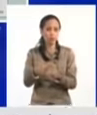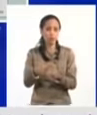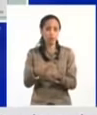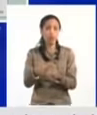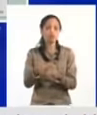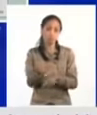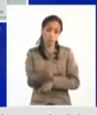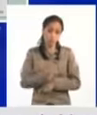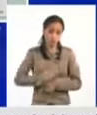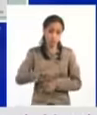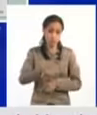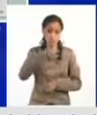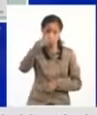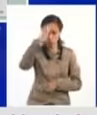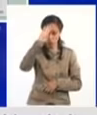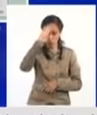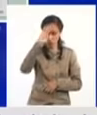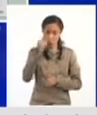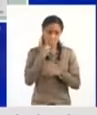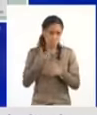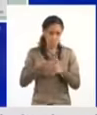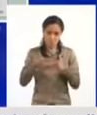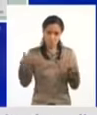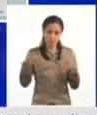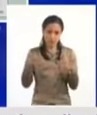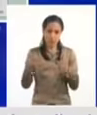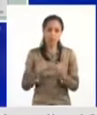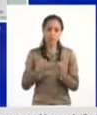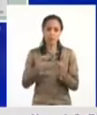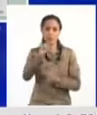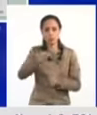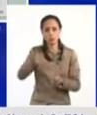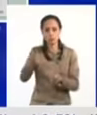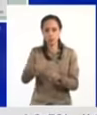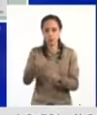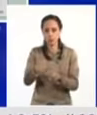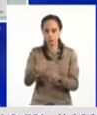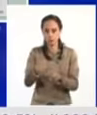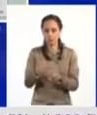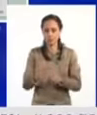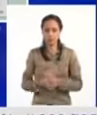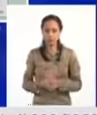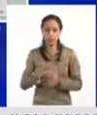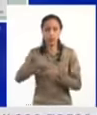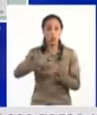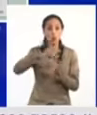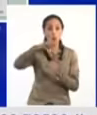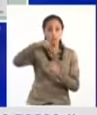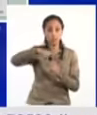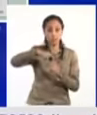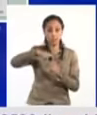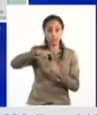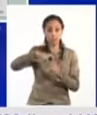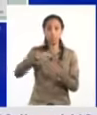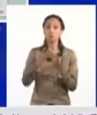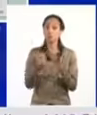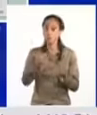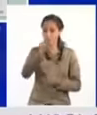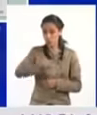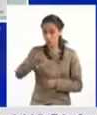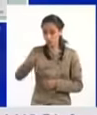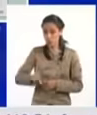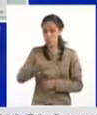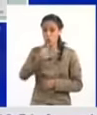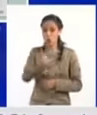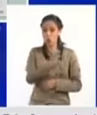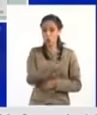con mayor reporte de casos. Ahí lo tienen. El de Guantánamo con una cifra muy elevada,